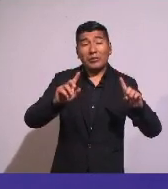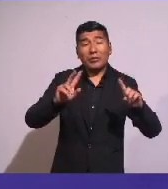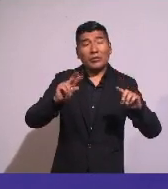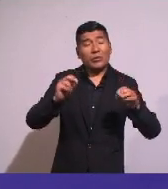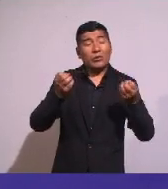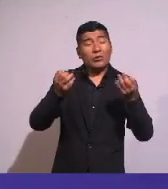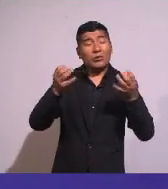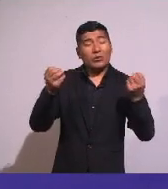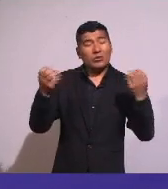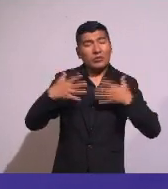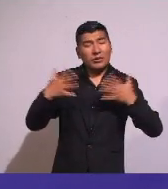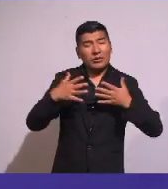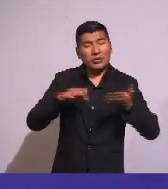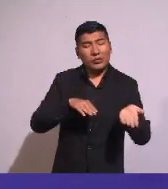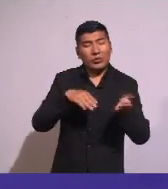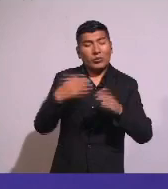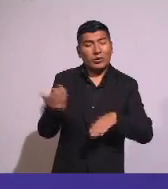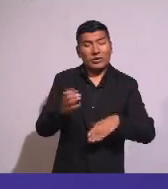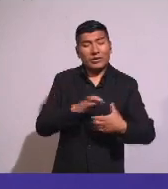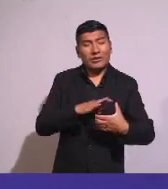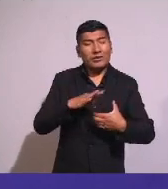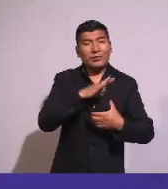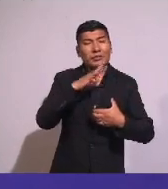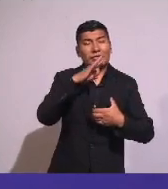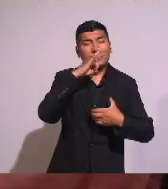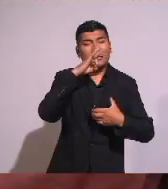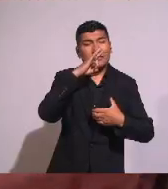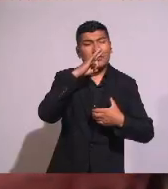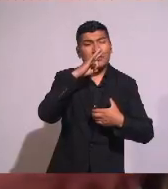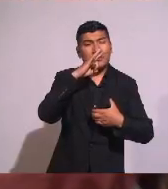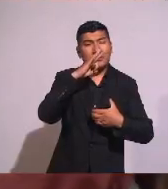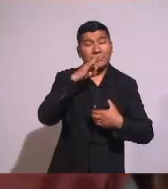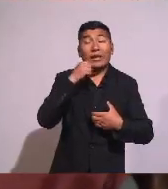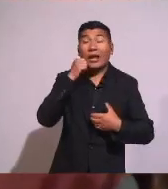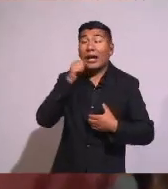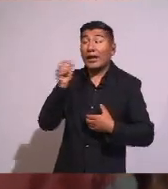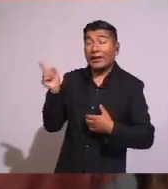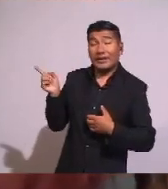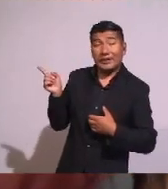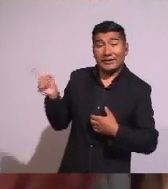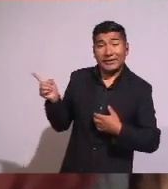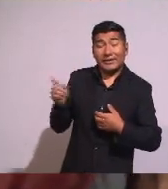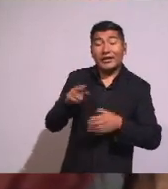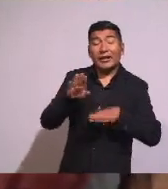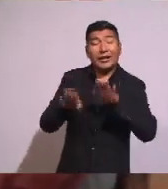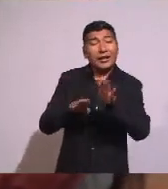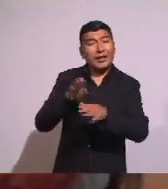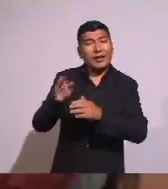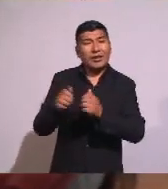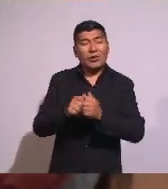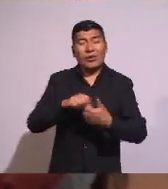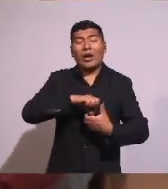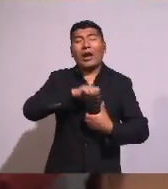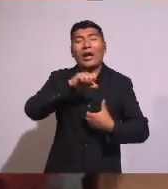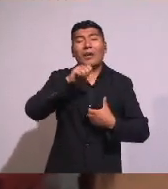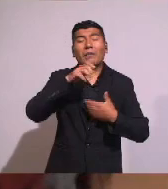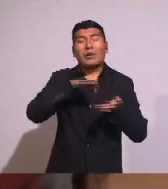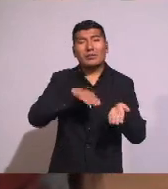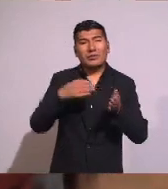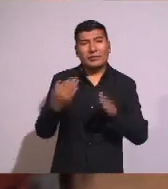tanto miedo la muerte espiritual la samaritana andaba con el alma